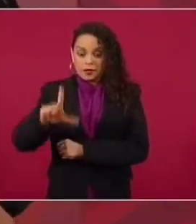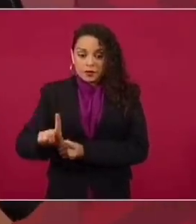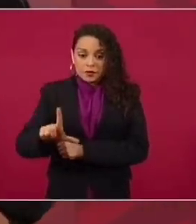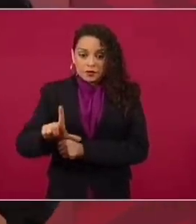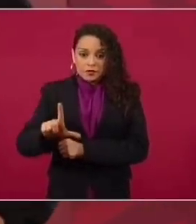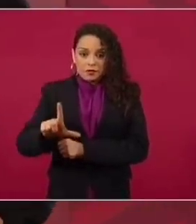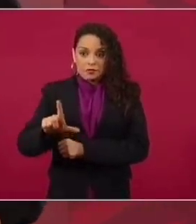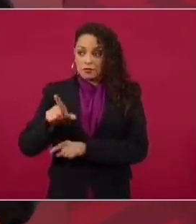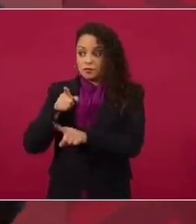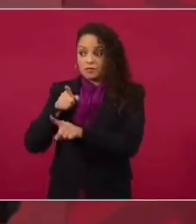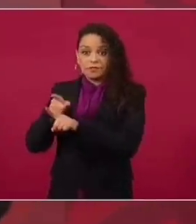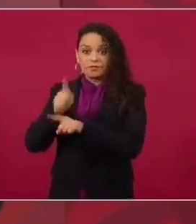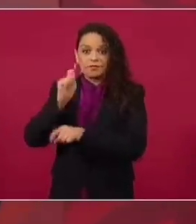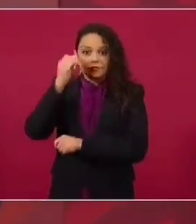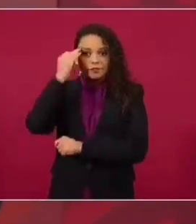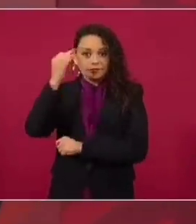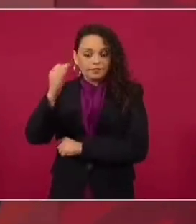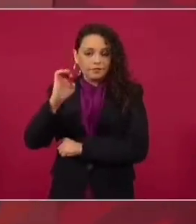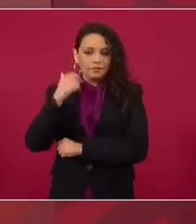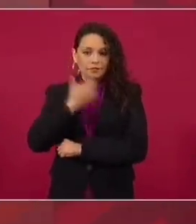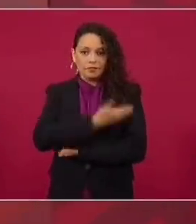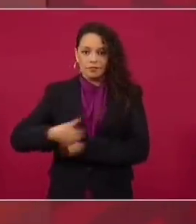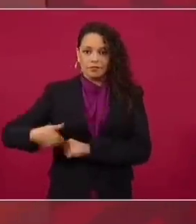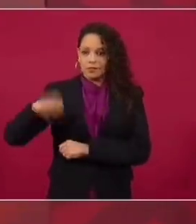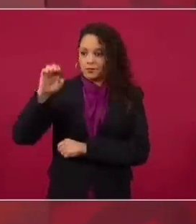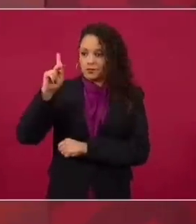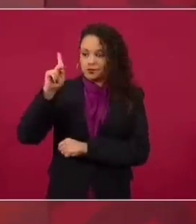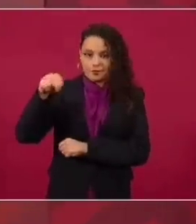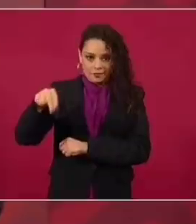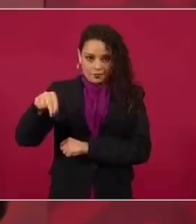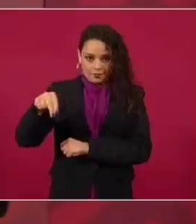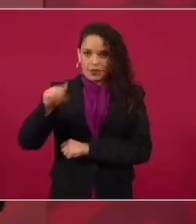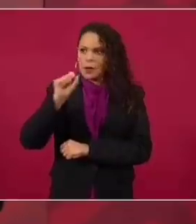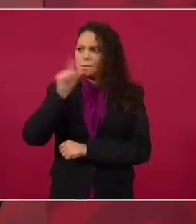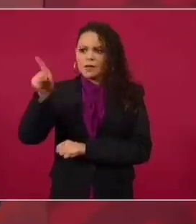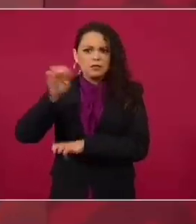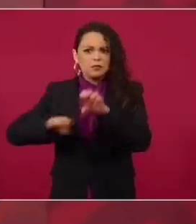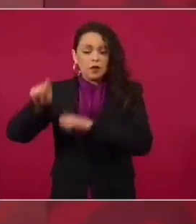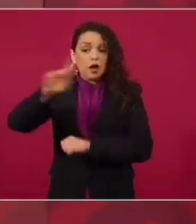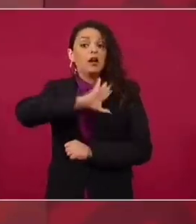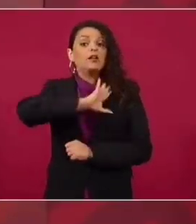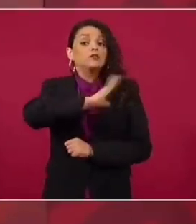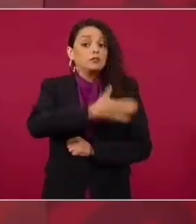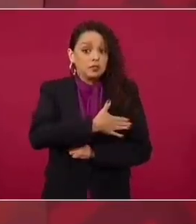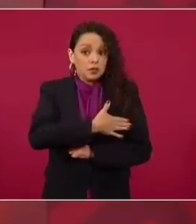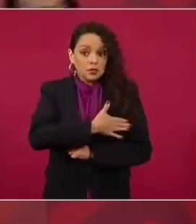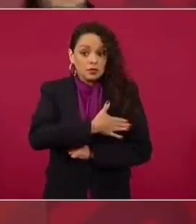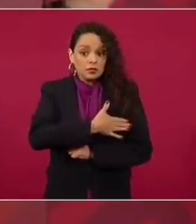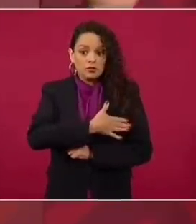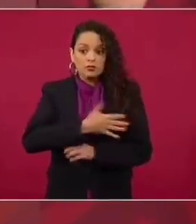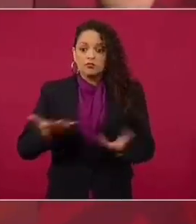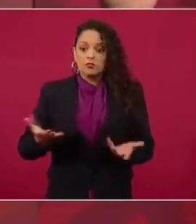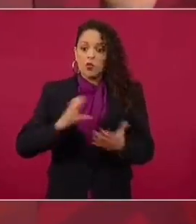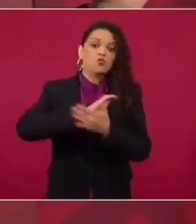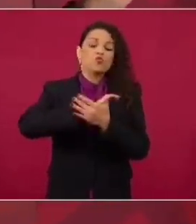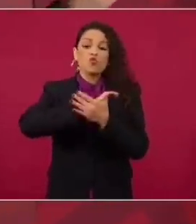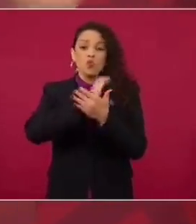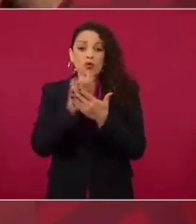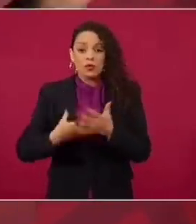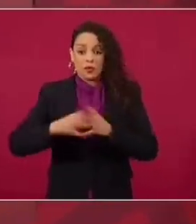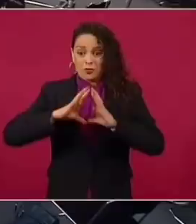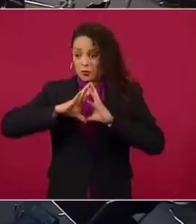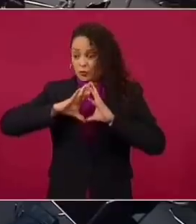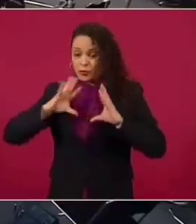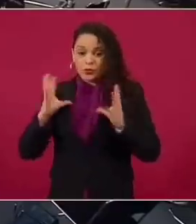Ya esto es Peña. También española. Todos los contratos